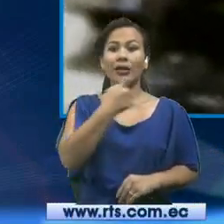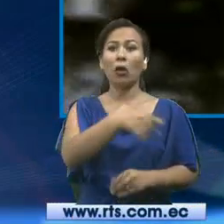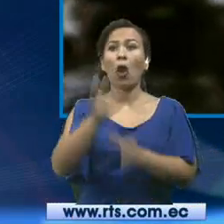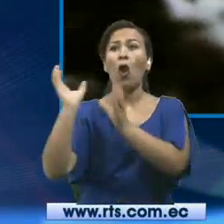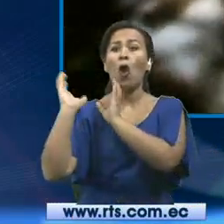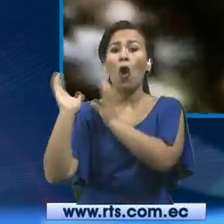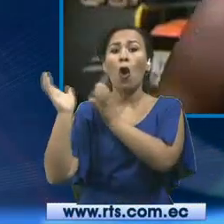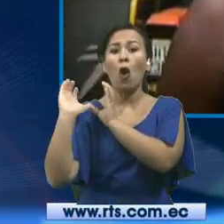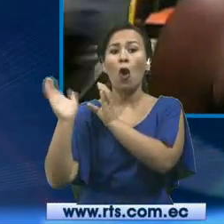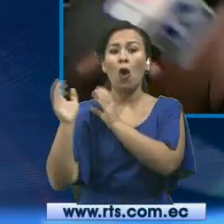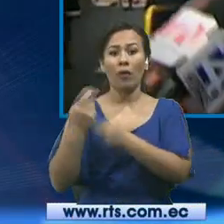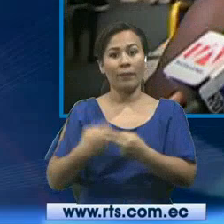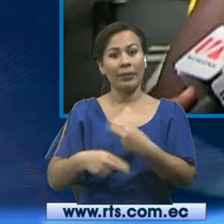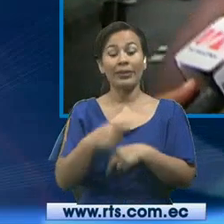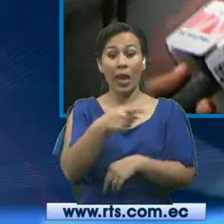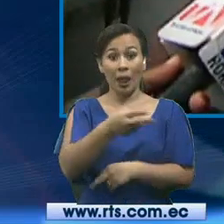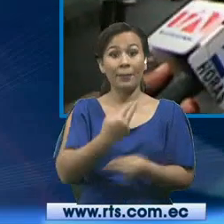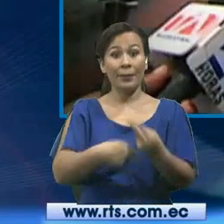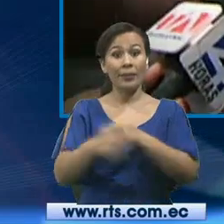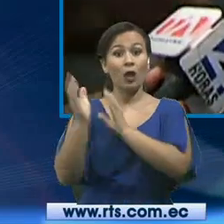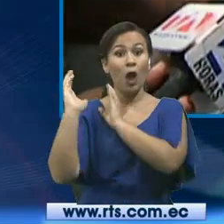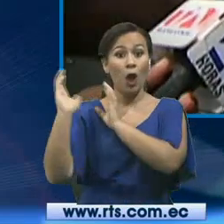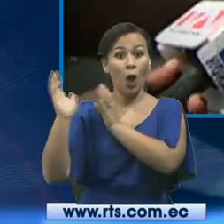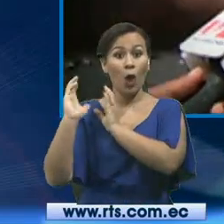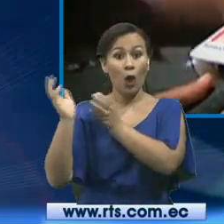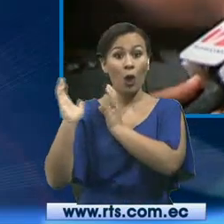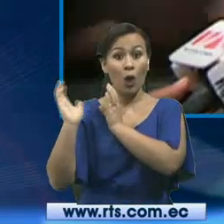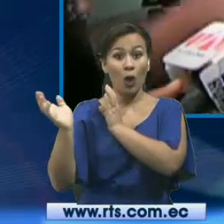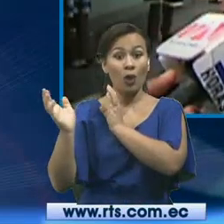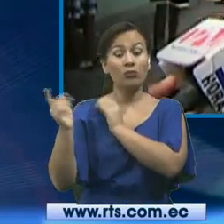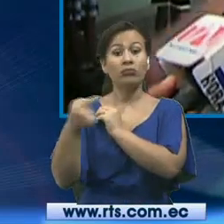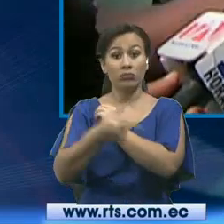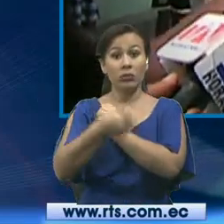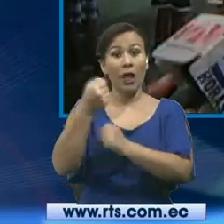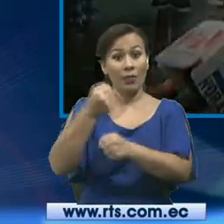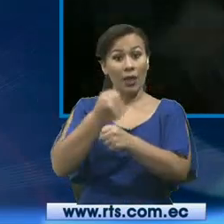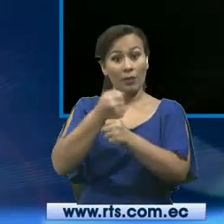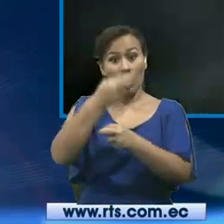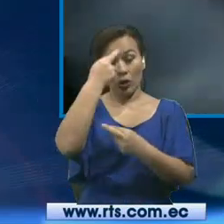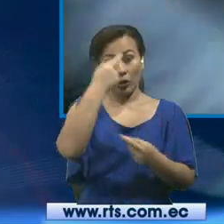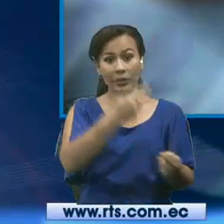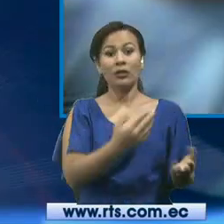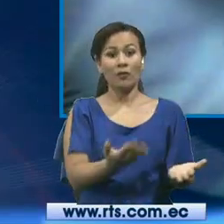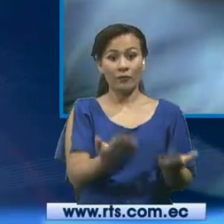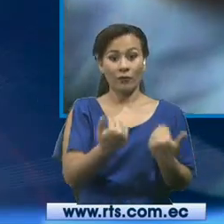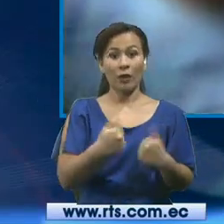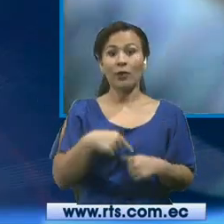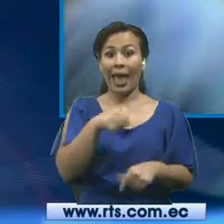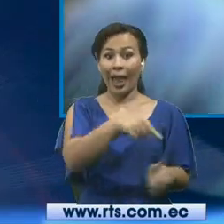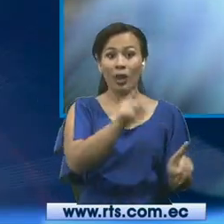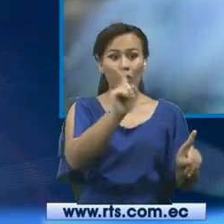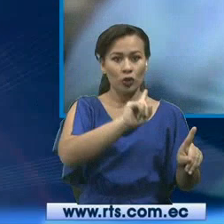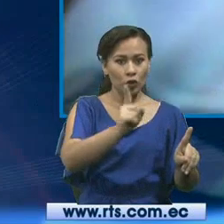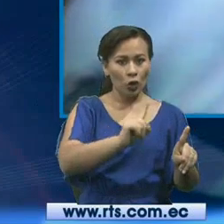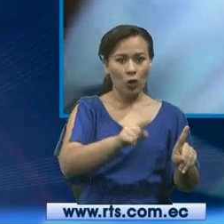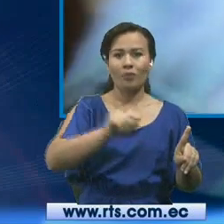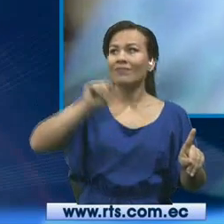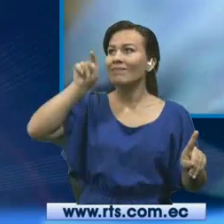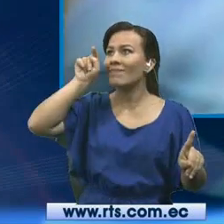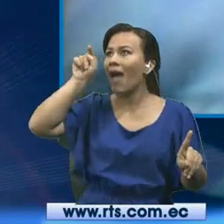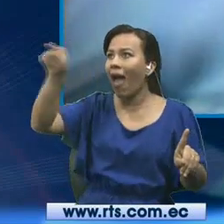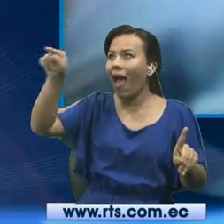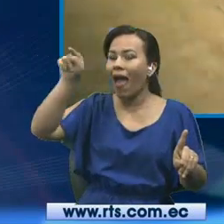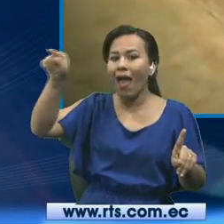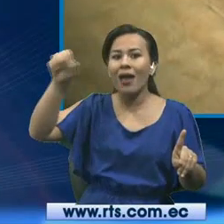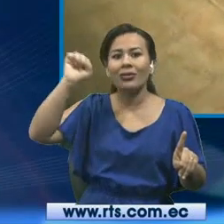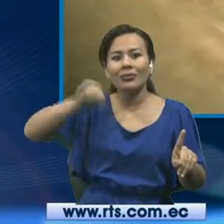Venden cocada. Bueno, pues si son vendedores de cocada, a lo mejor hacen su trabajo honesto. Entonces digan, no es él, ese de allá es, o